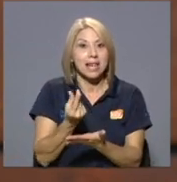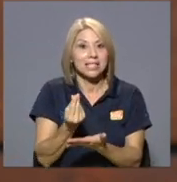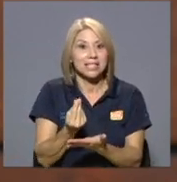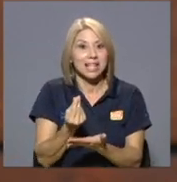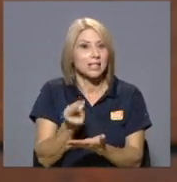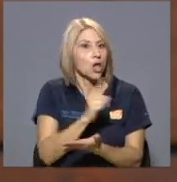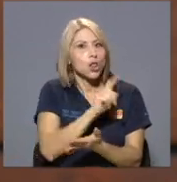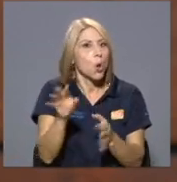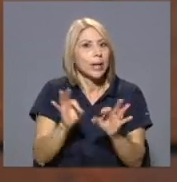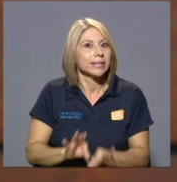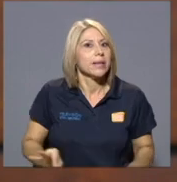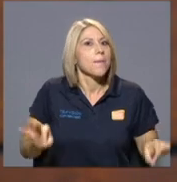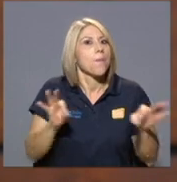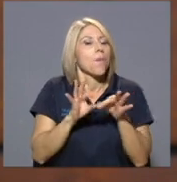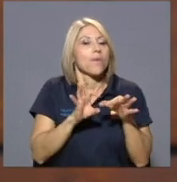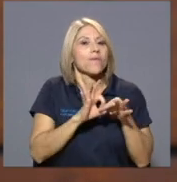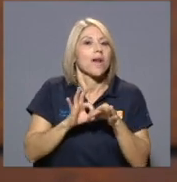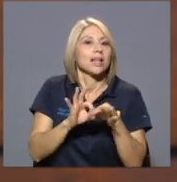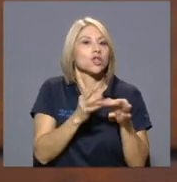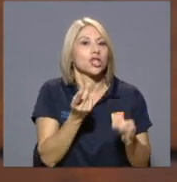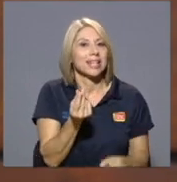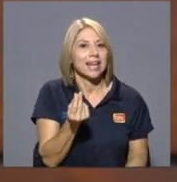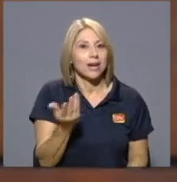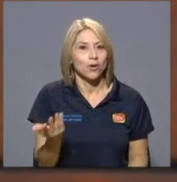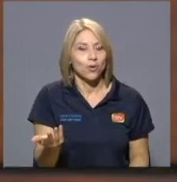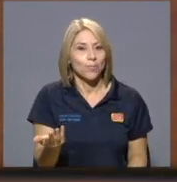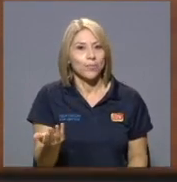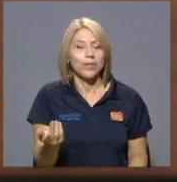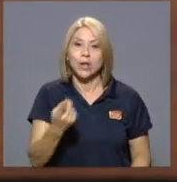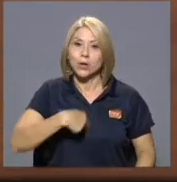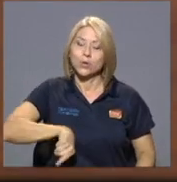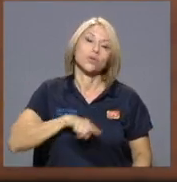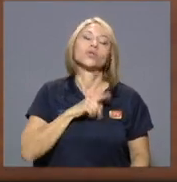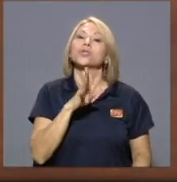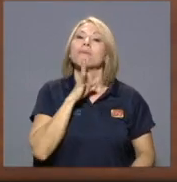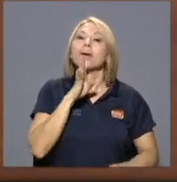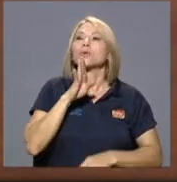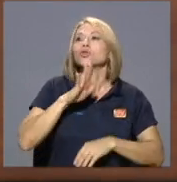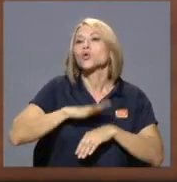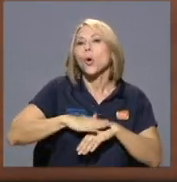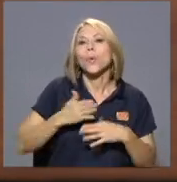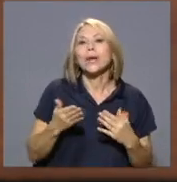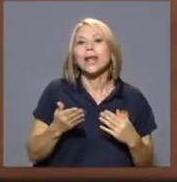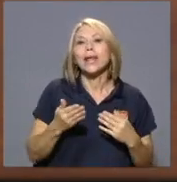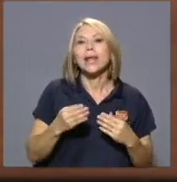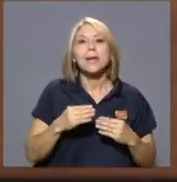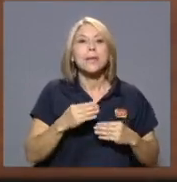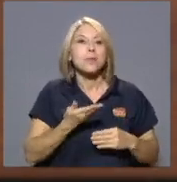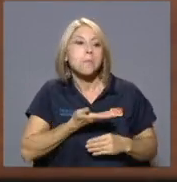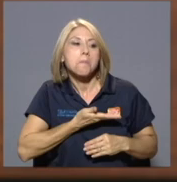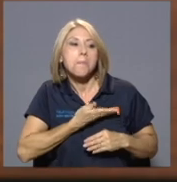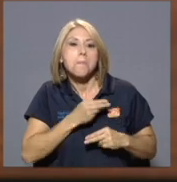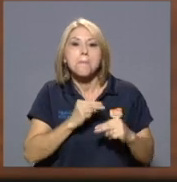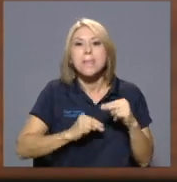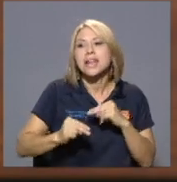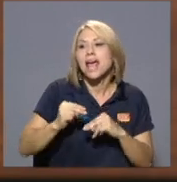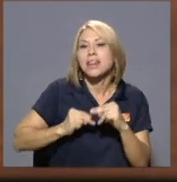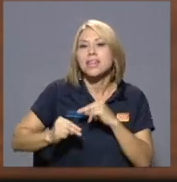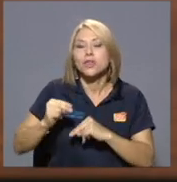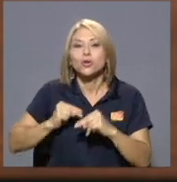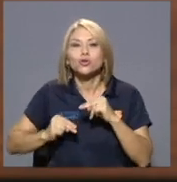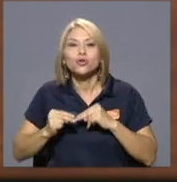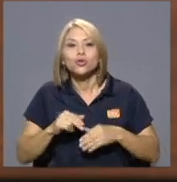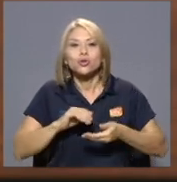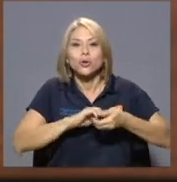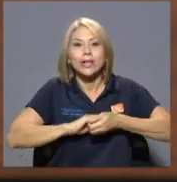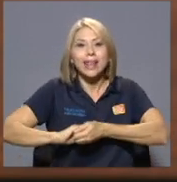dinero, inclusive. O sea, hemos llegado a inclusive hablar de mercaditos solidarios, ¿verdad? Que es como la propuesta inicial